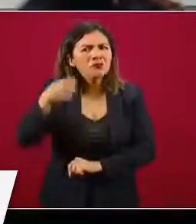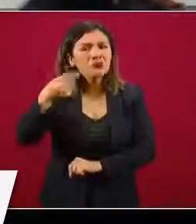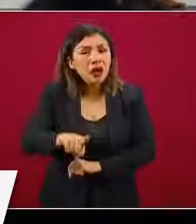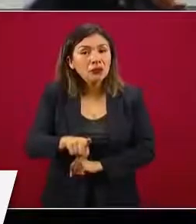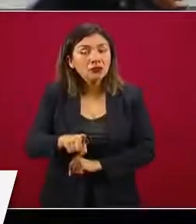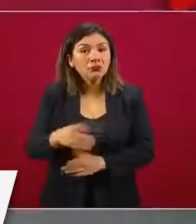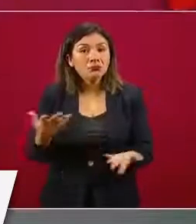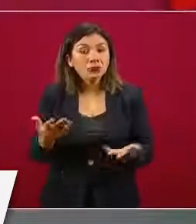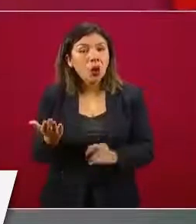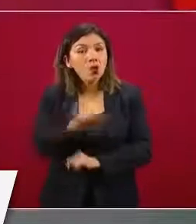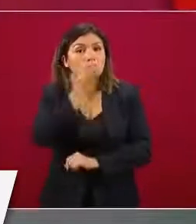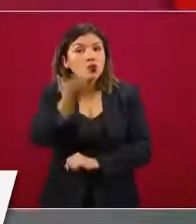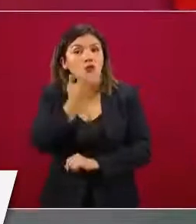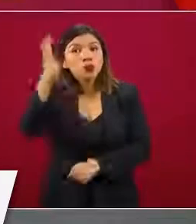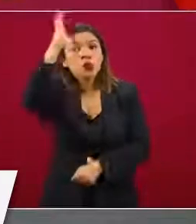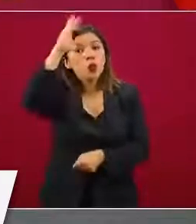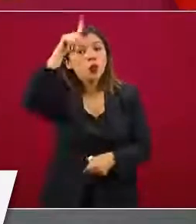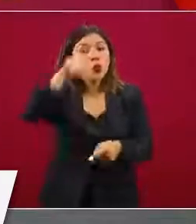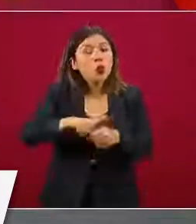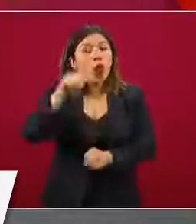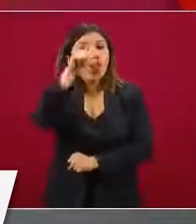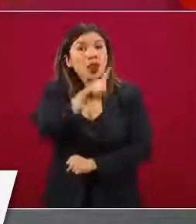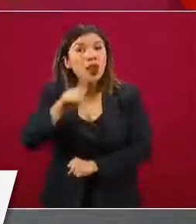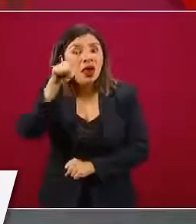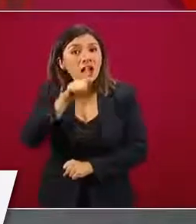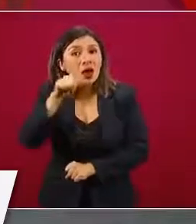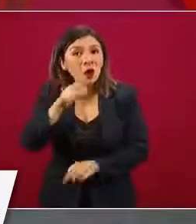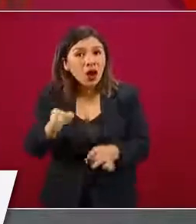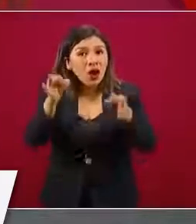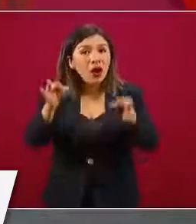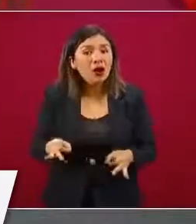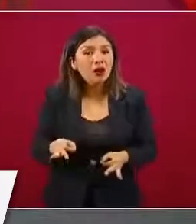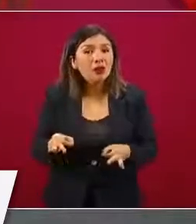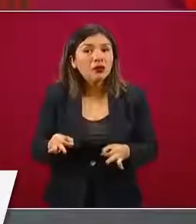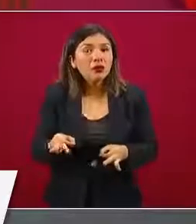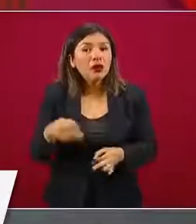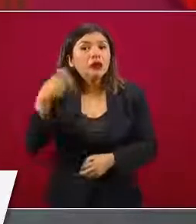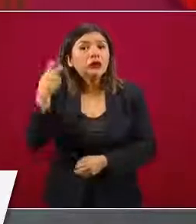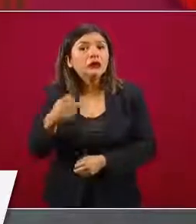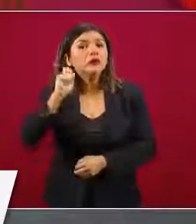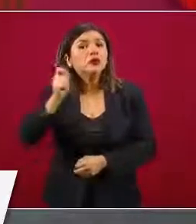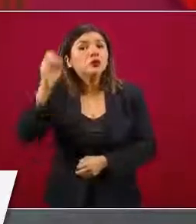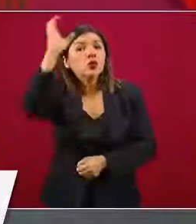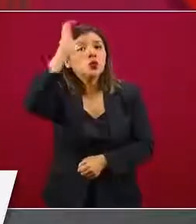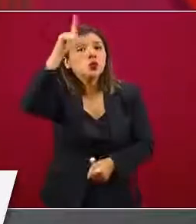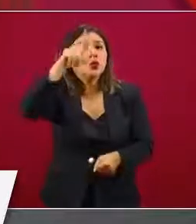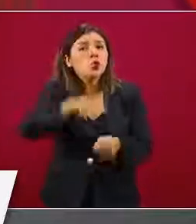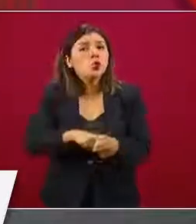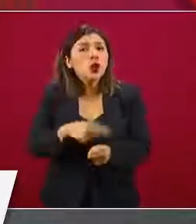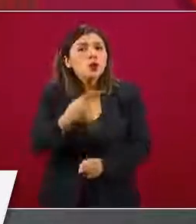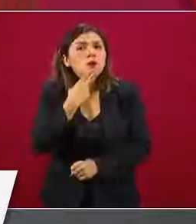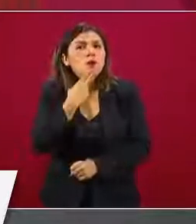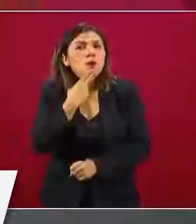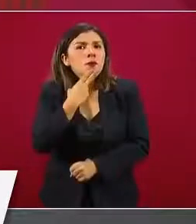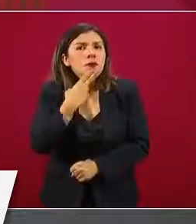cuando las costumbres, las tradiciones, la lengua es cultura,